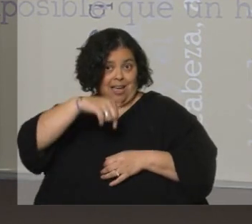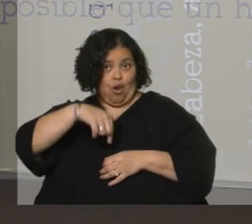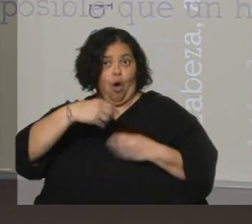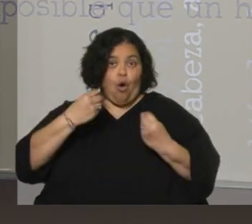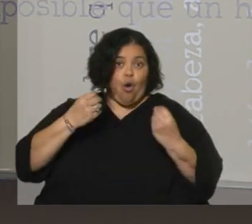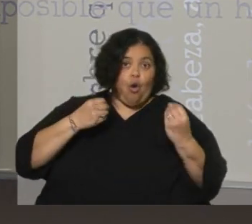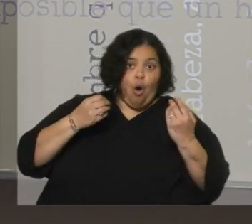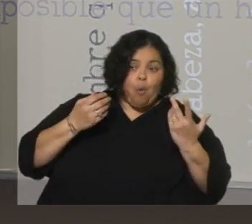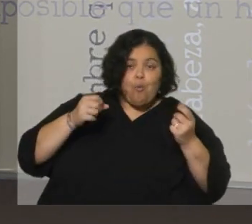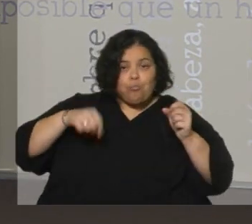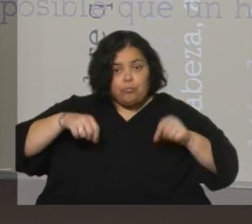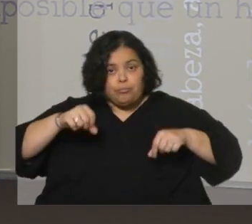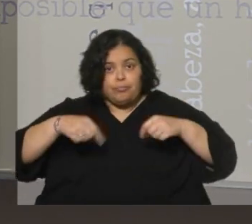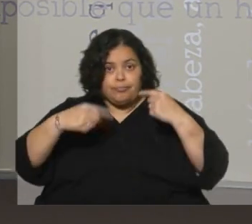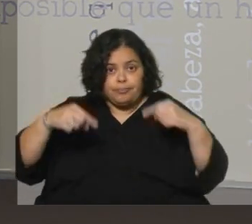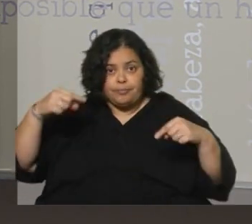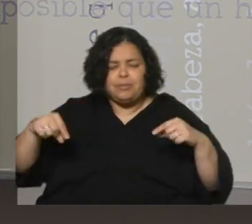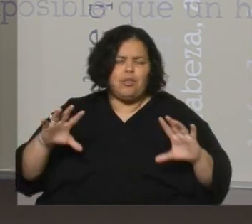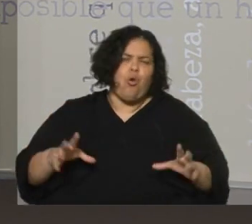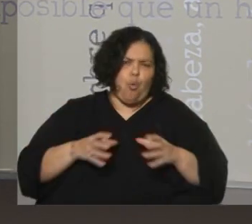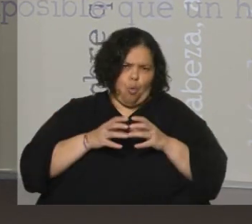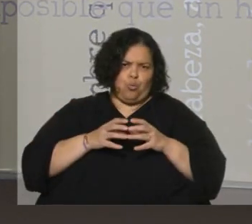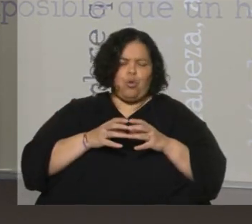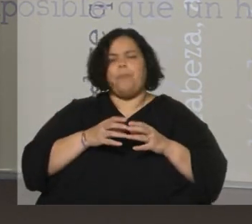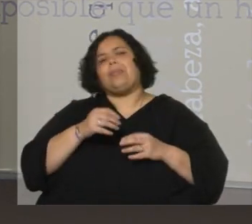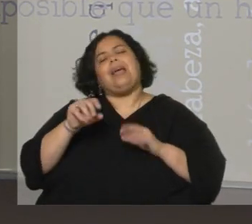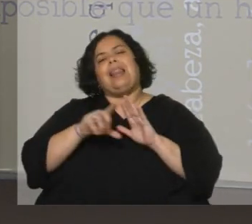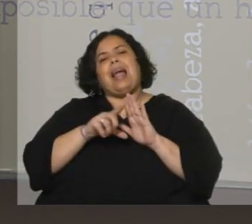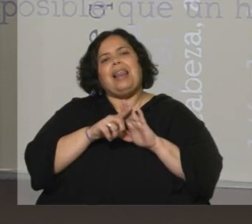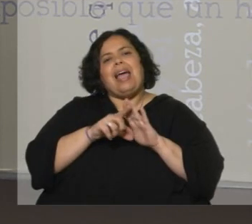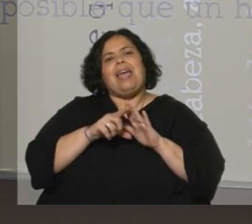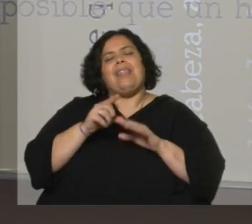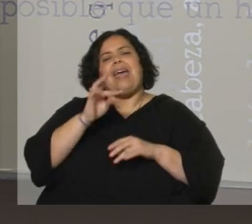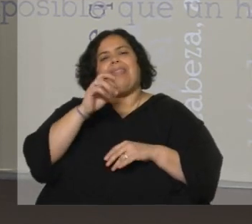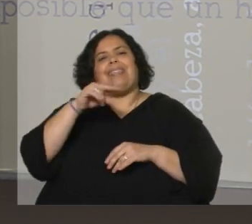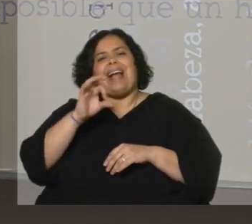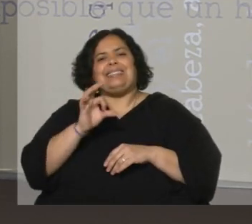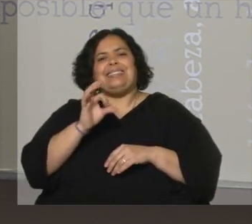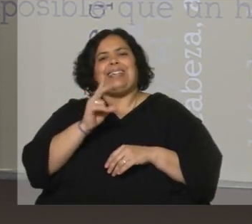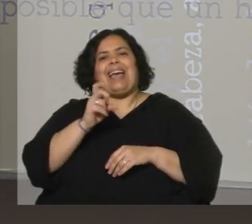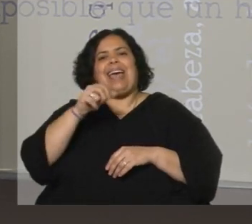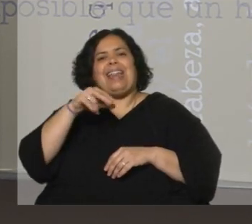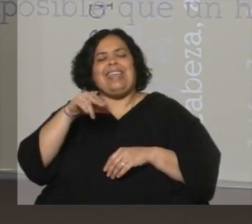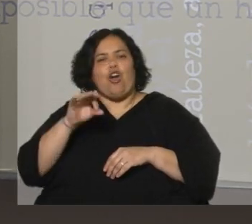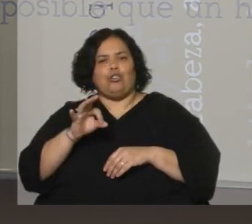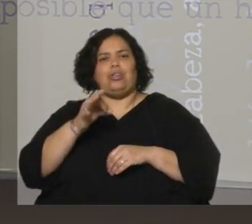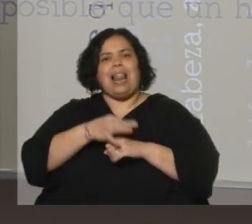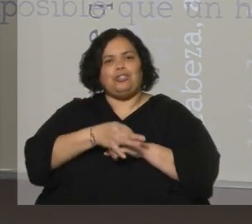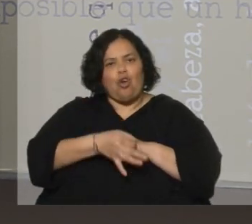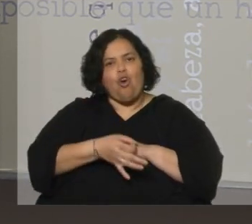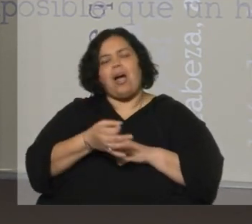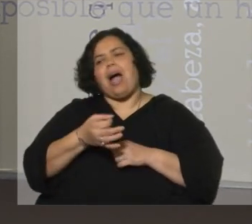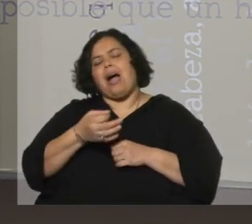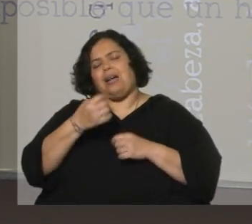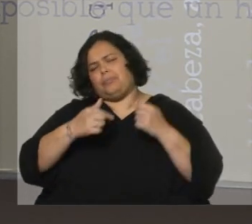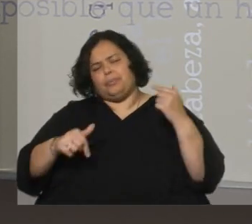a se dio se dio todo junto no la ley de transgénicos apareció la la soja rr bueno todo